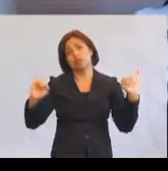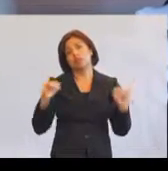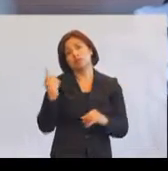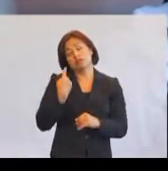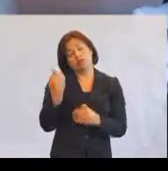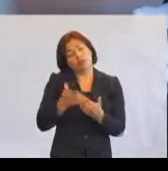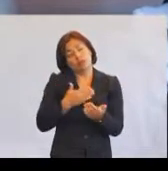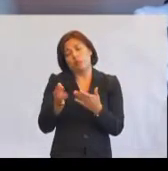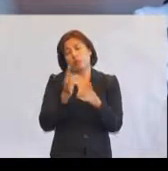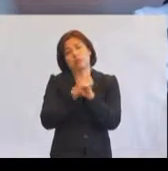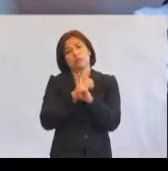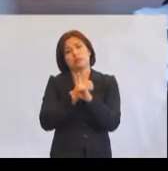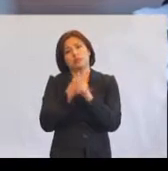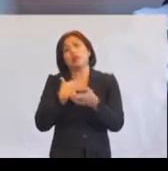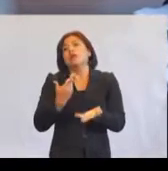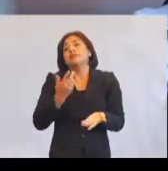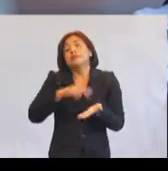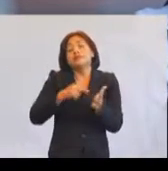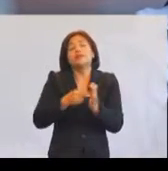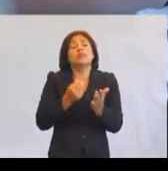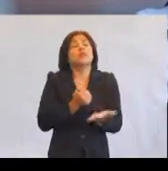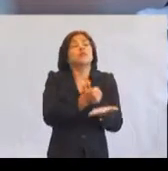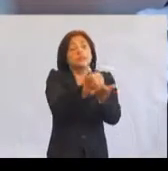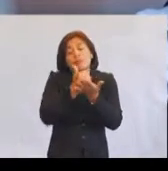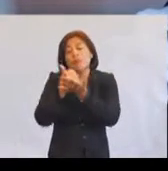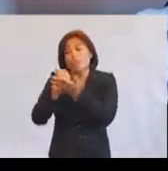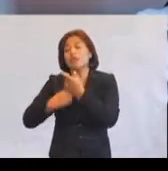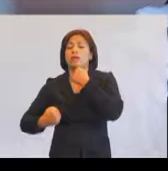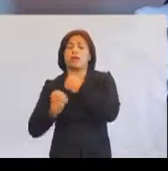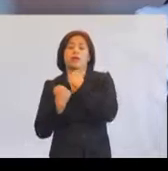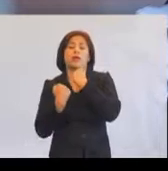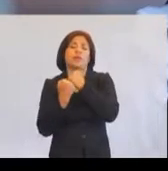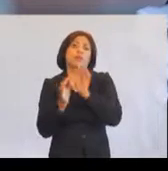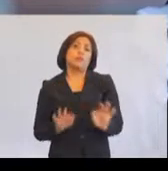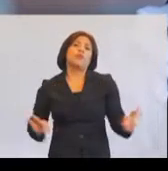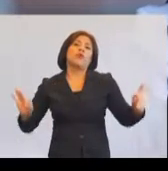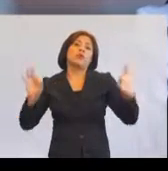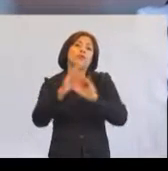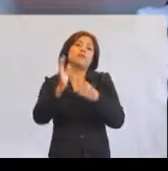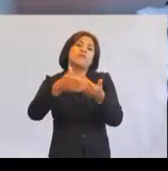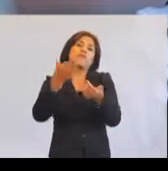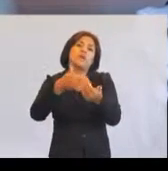tenemos derecho a vivir tal como tenemos las dificultades. Que no hagan